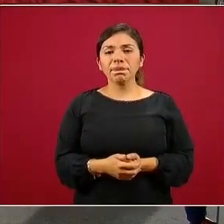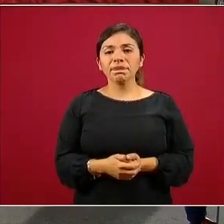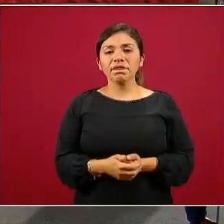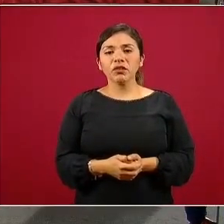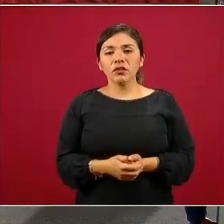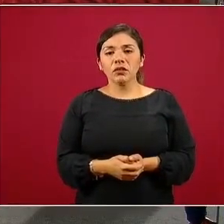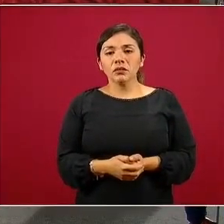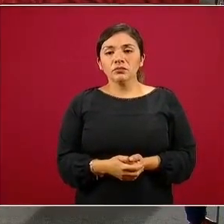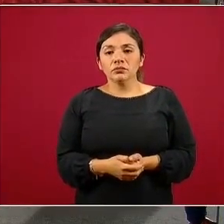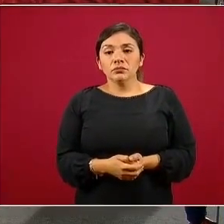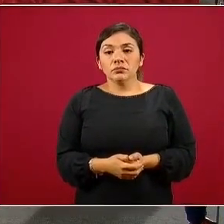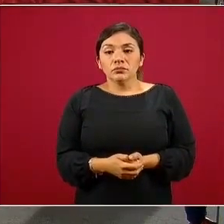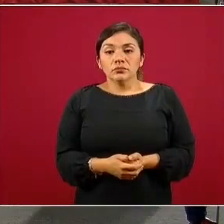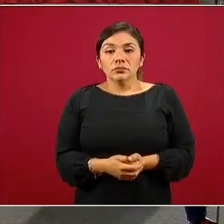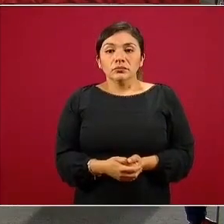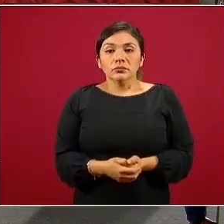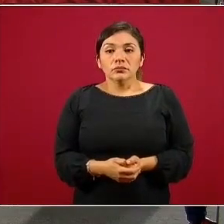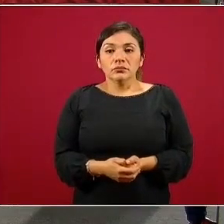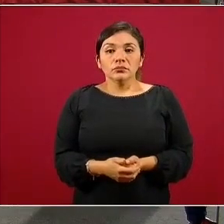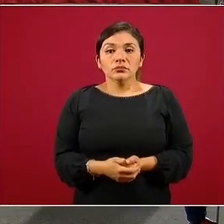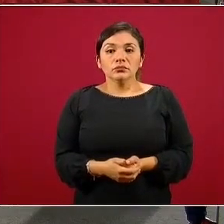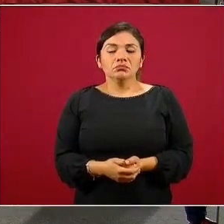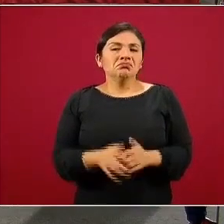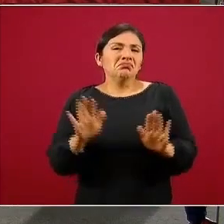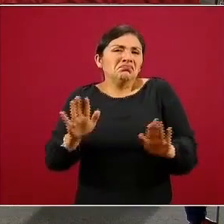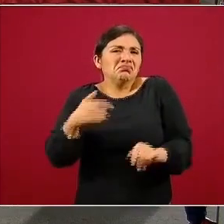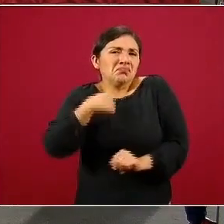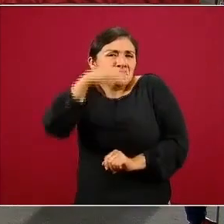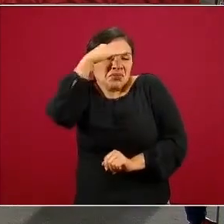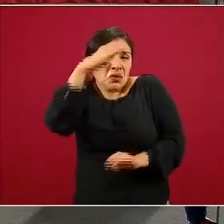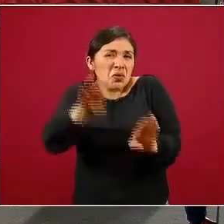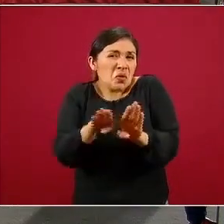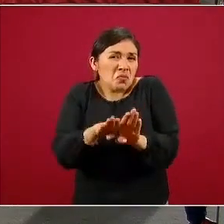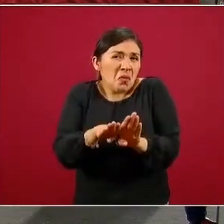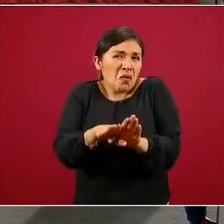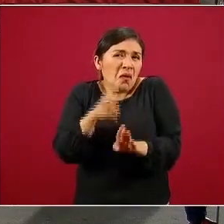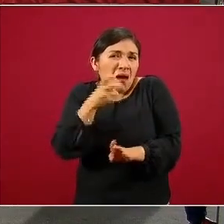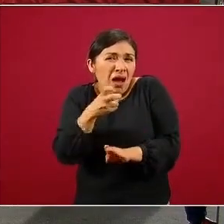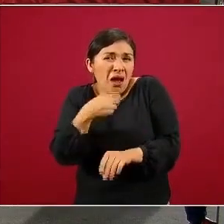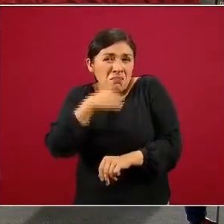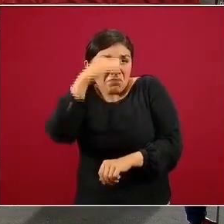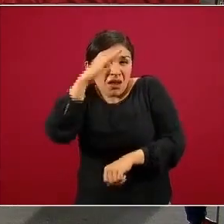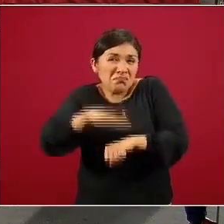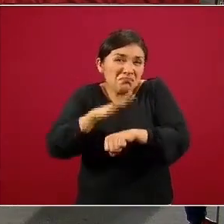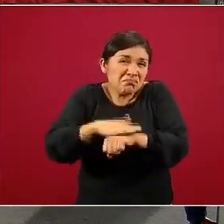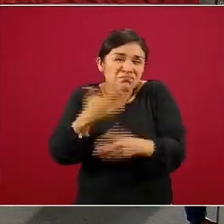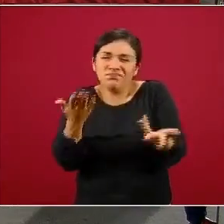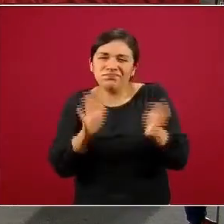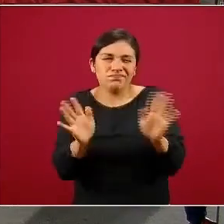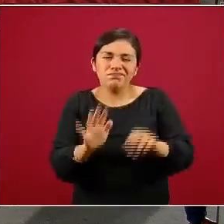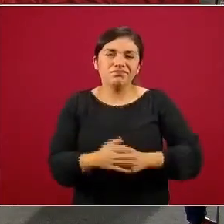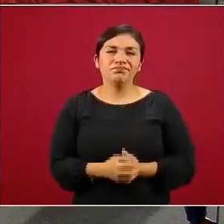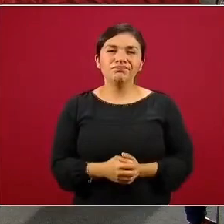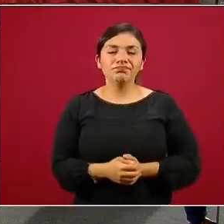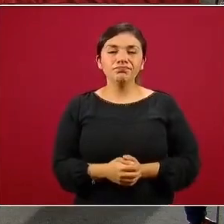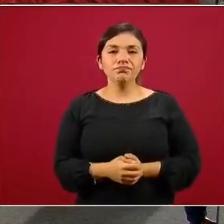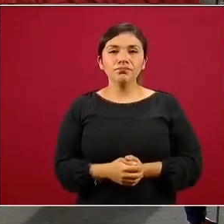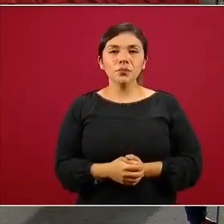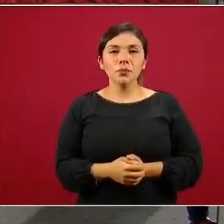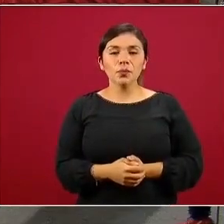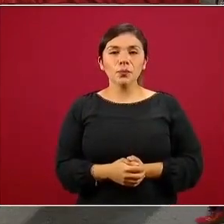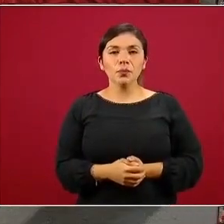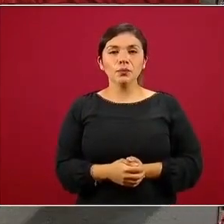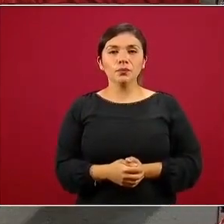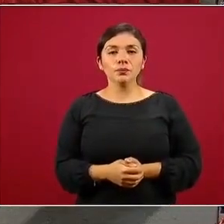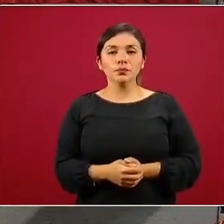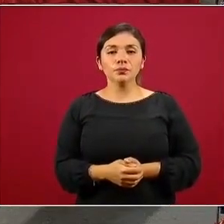¿Por qué han atendido las demandas? Yo no quisiera calificar ningún movimiento. Muchas gracias, Blanca Valadez. Araceli Aranday y luego usted, por